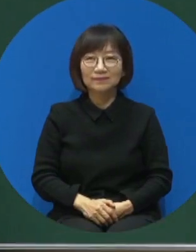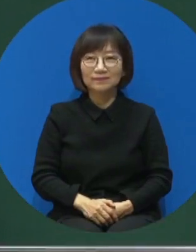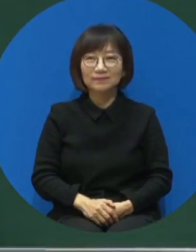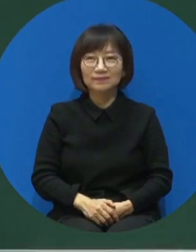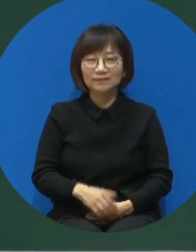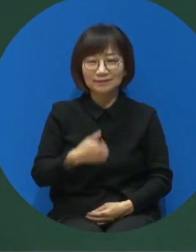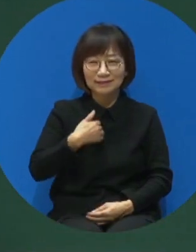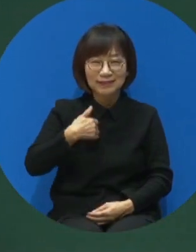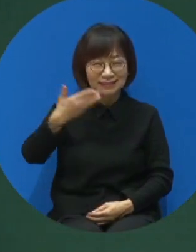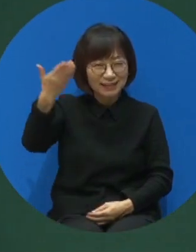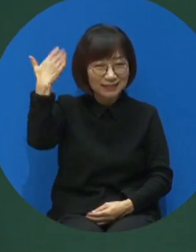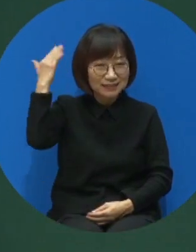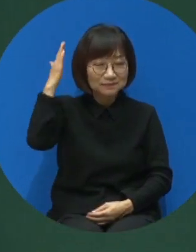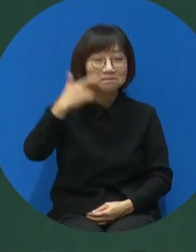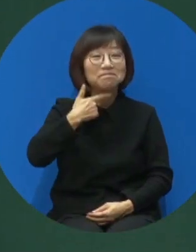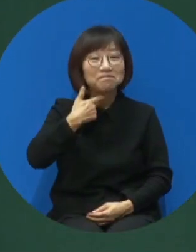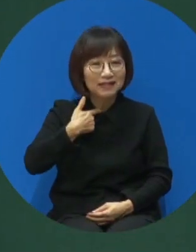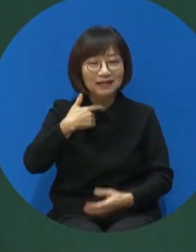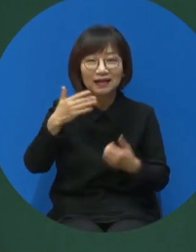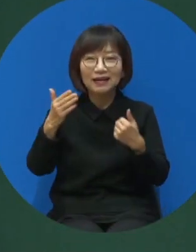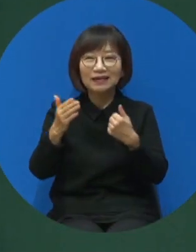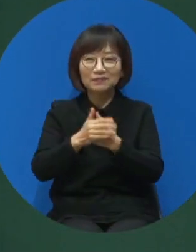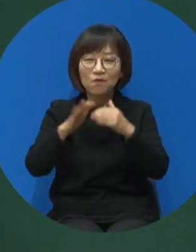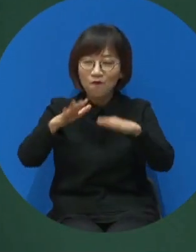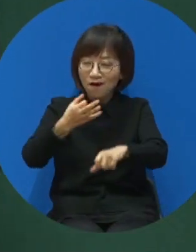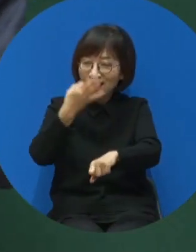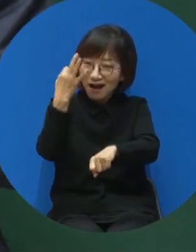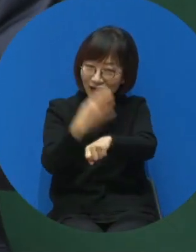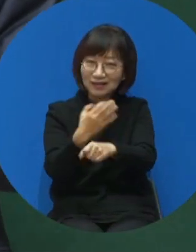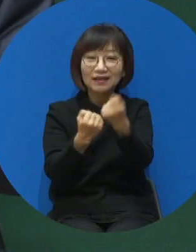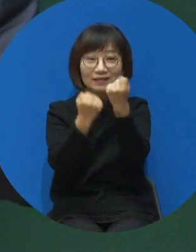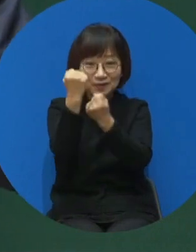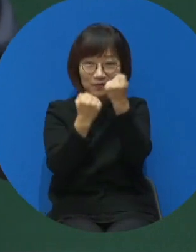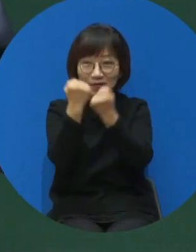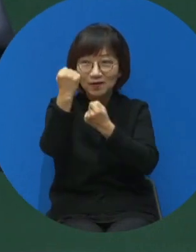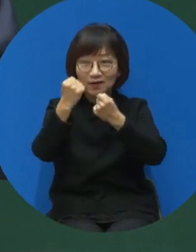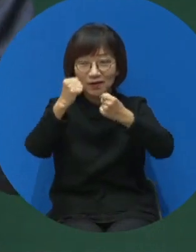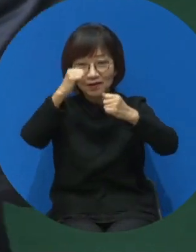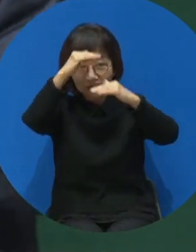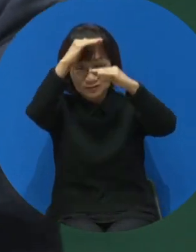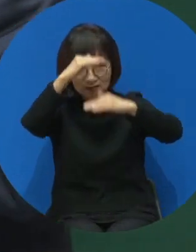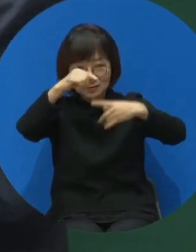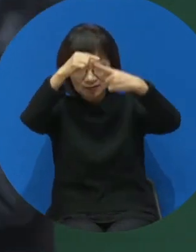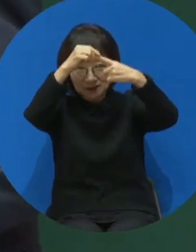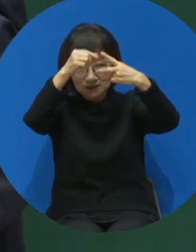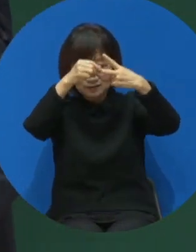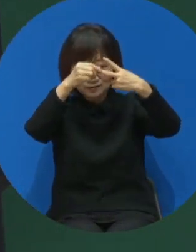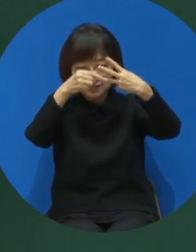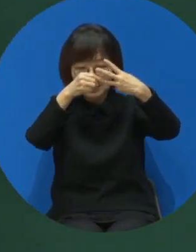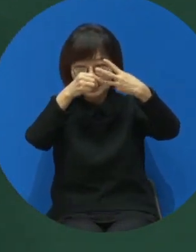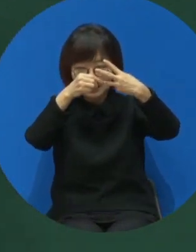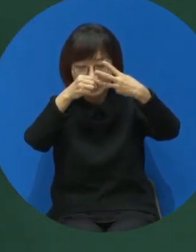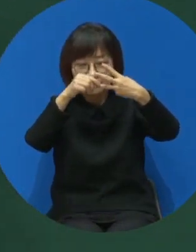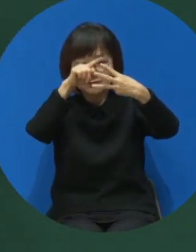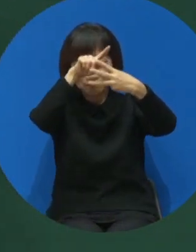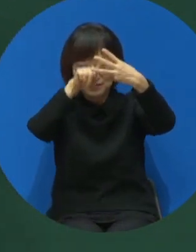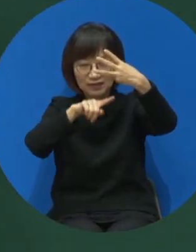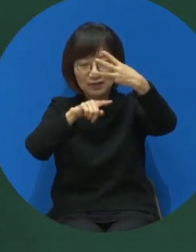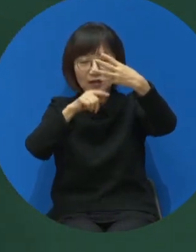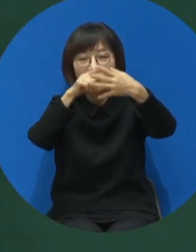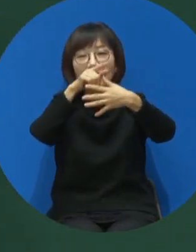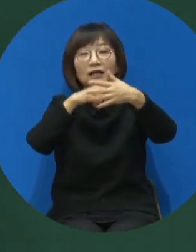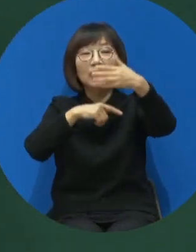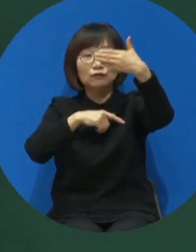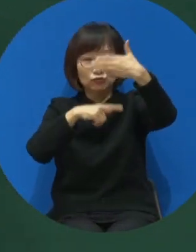uniendo y engagement a esto es algo muy importante y hoy lo he dicho más o menos aparentemente pero es algo muy importante